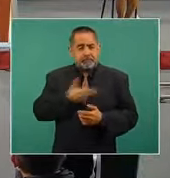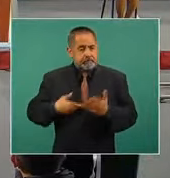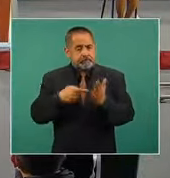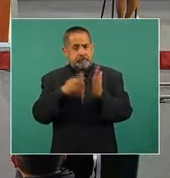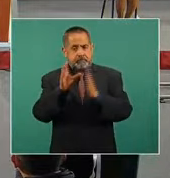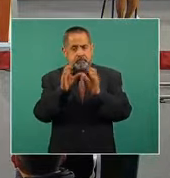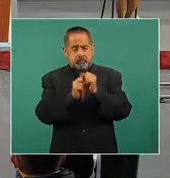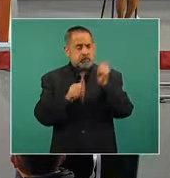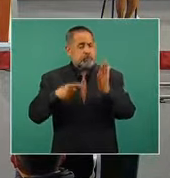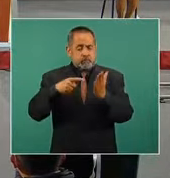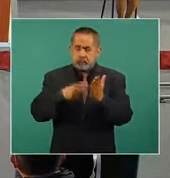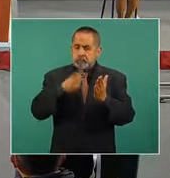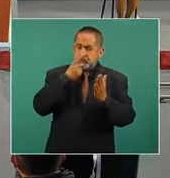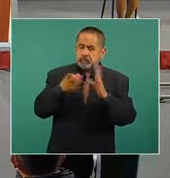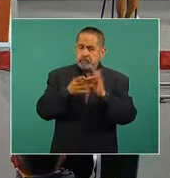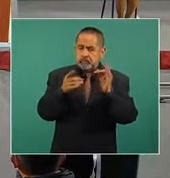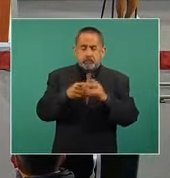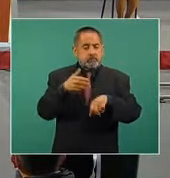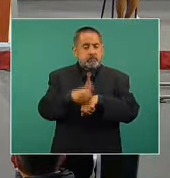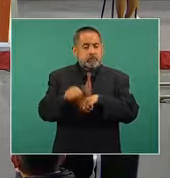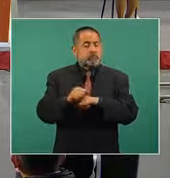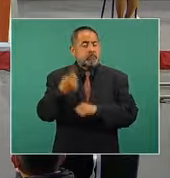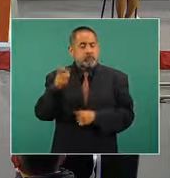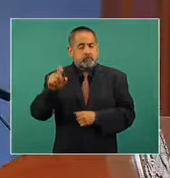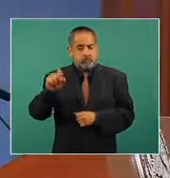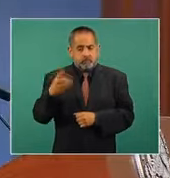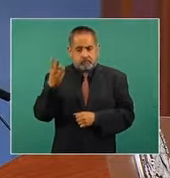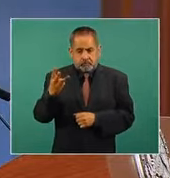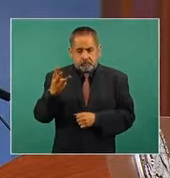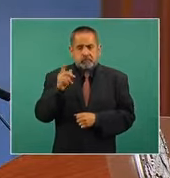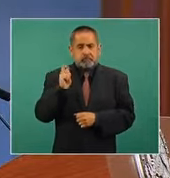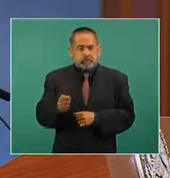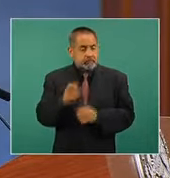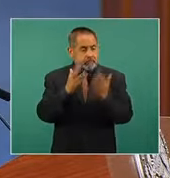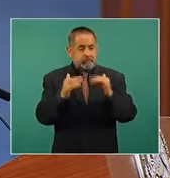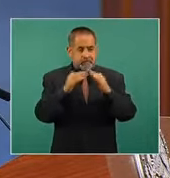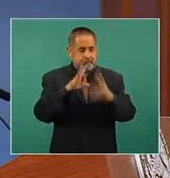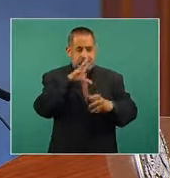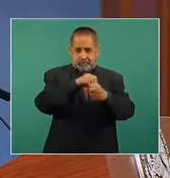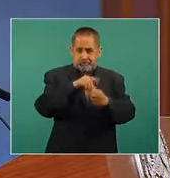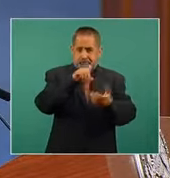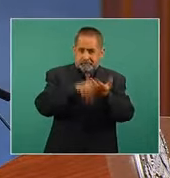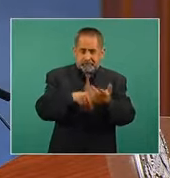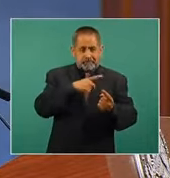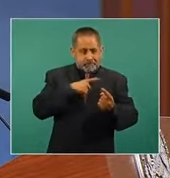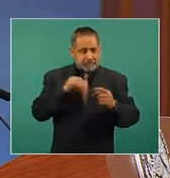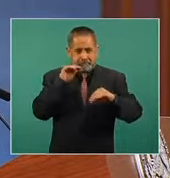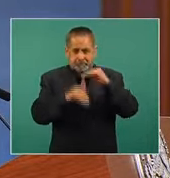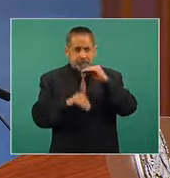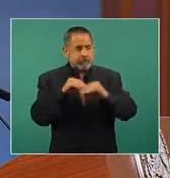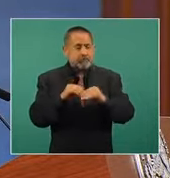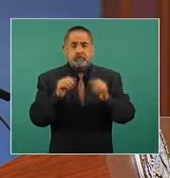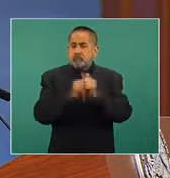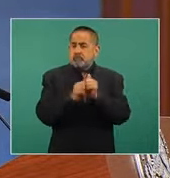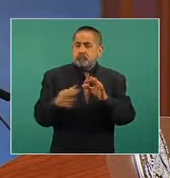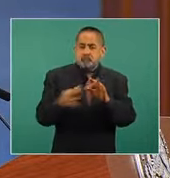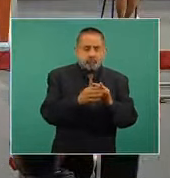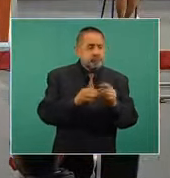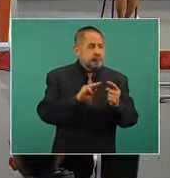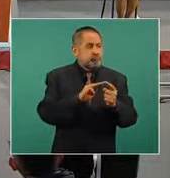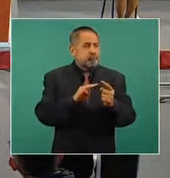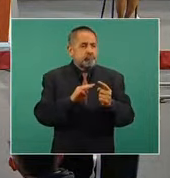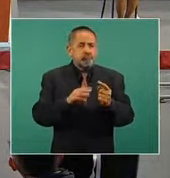Constitución dice en el 123 que las unidades habitacionales deben de contar con equipamientos municipales,